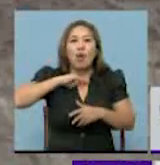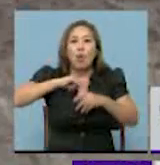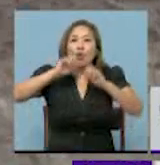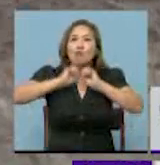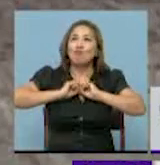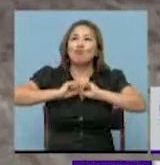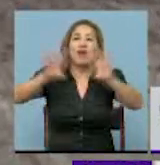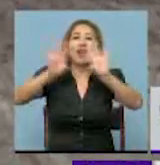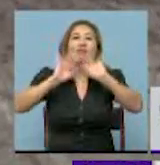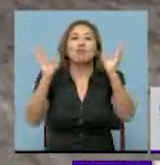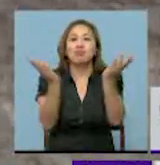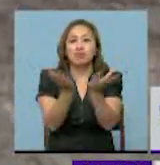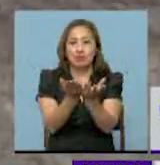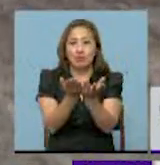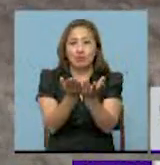el mundo,